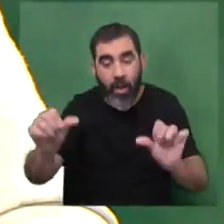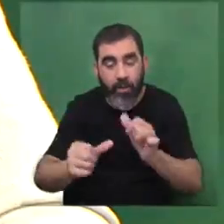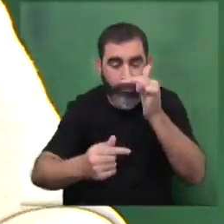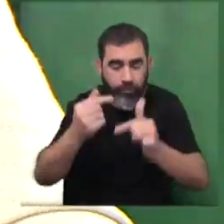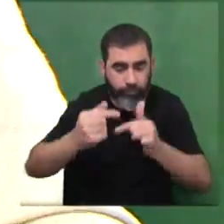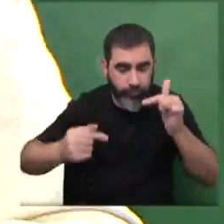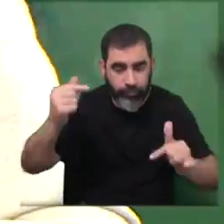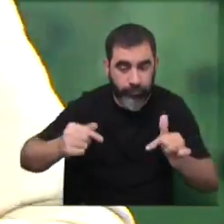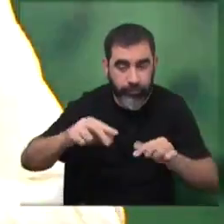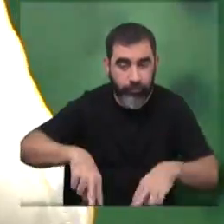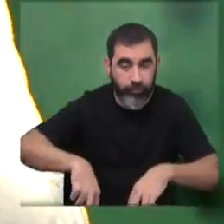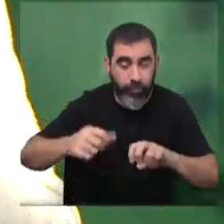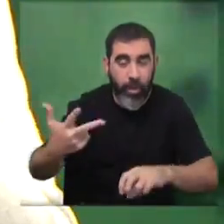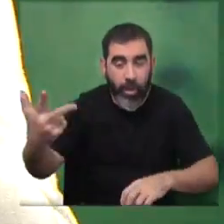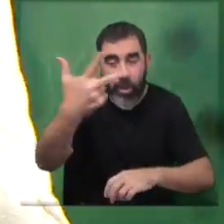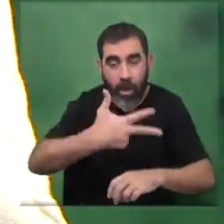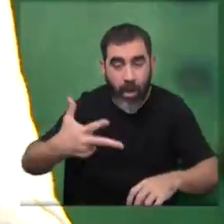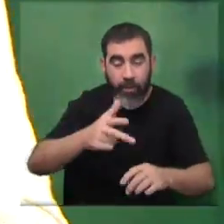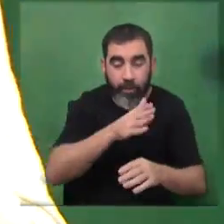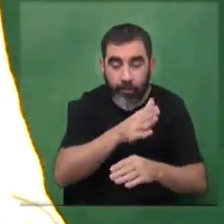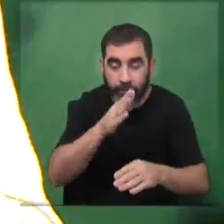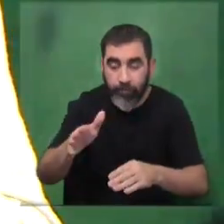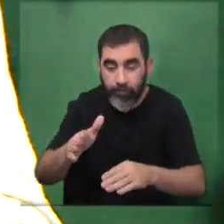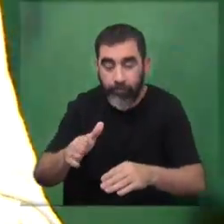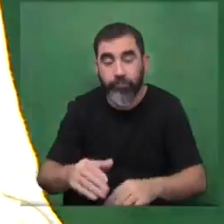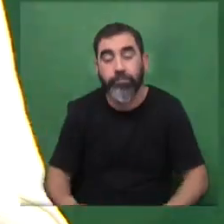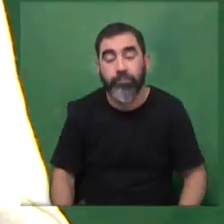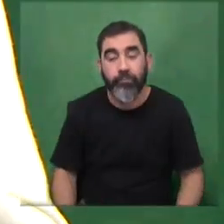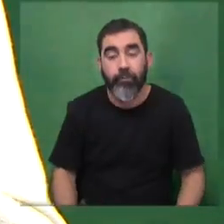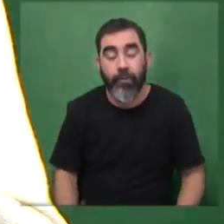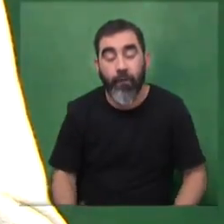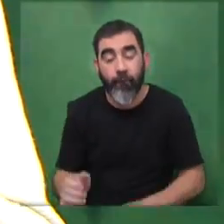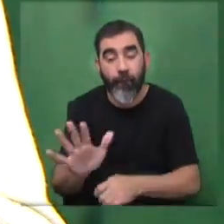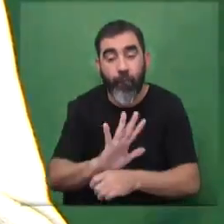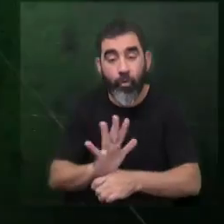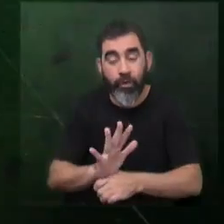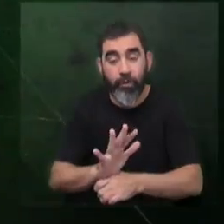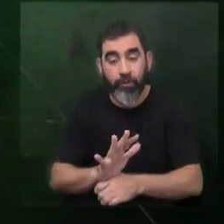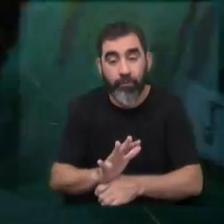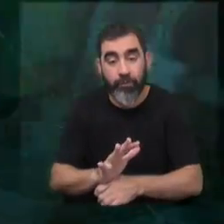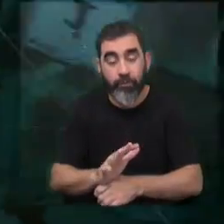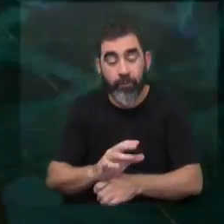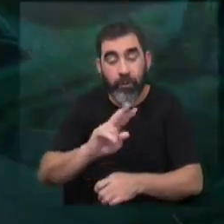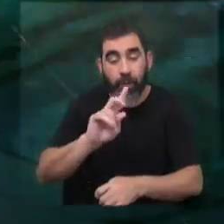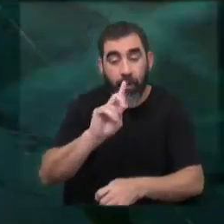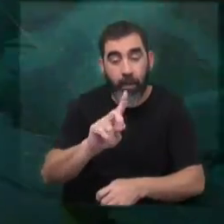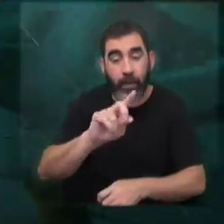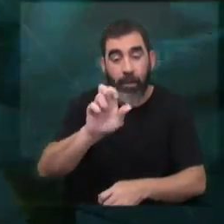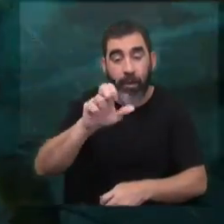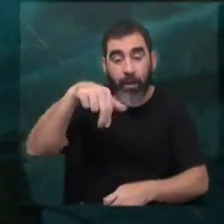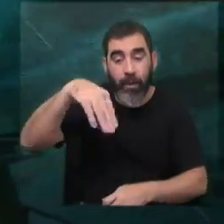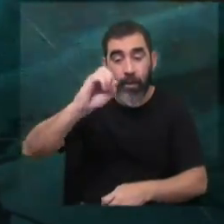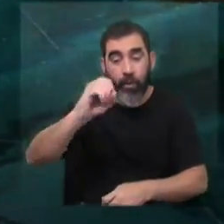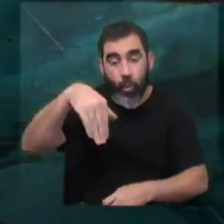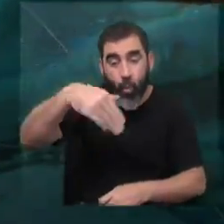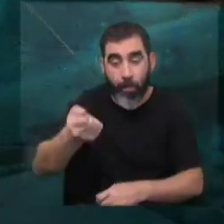o sea, las tres grandes ramas de ahora de la biología molecular, o sea, haciendo el genoma en colaboración